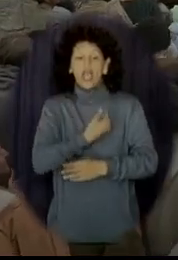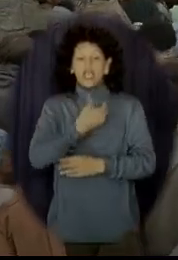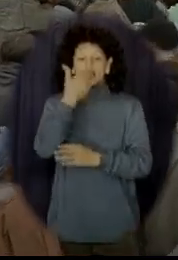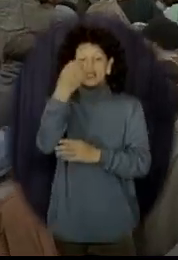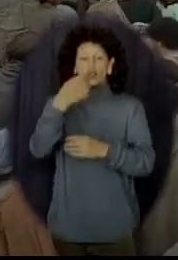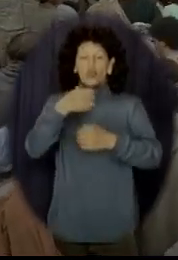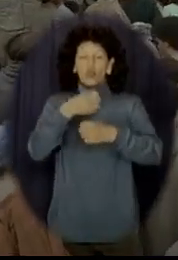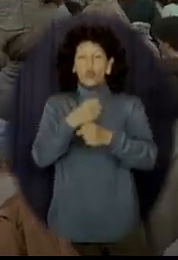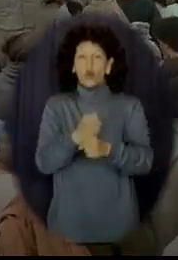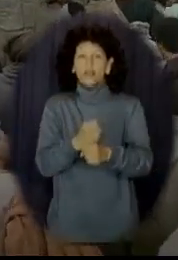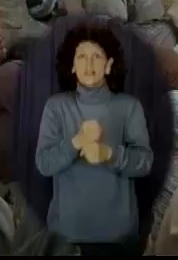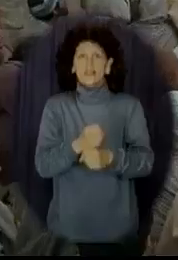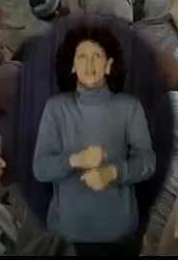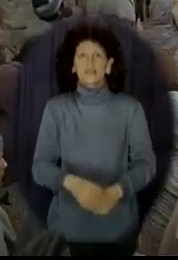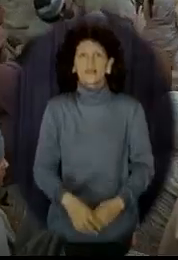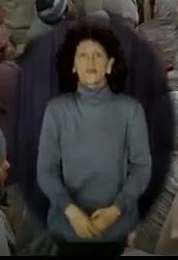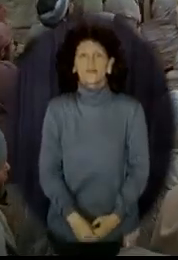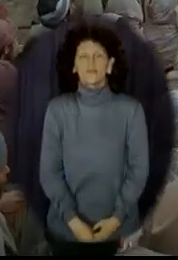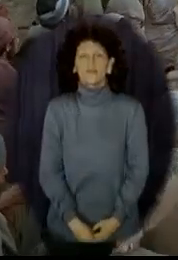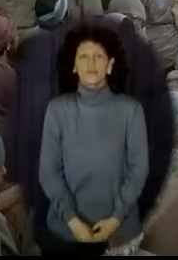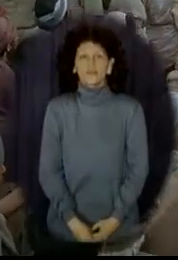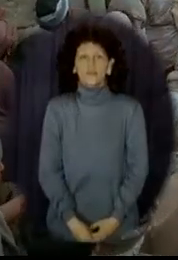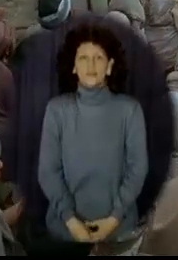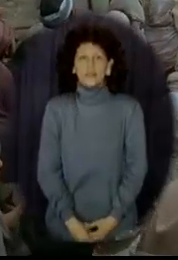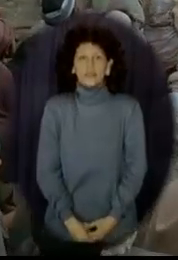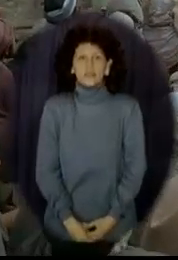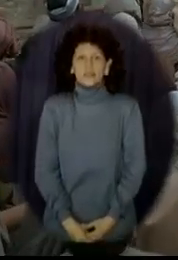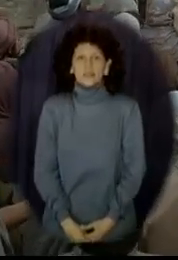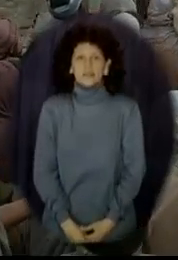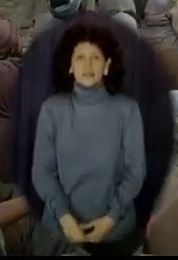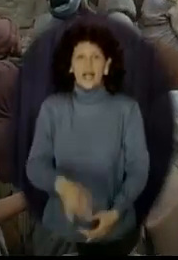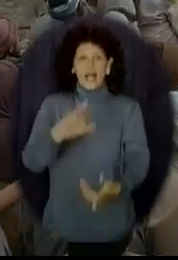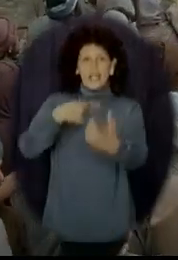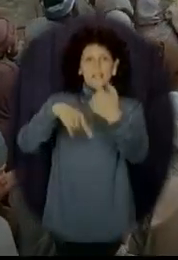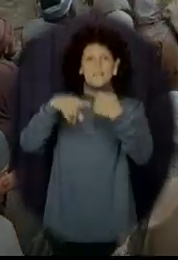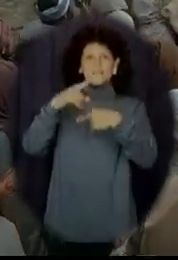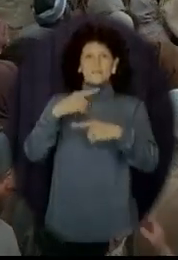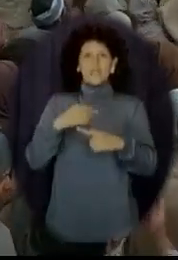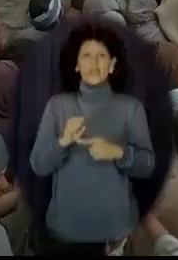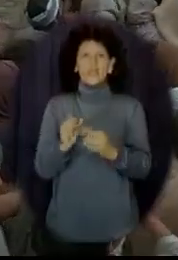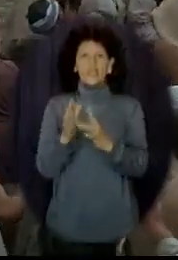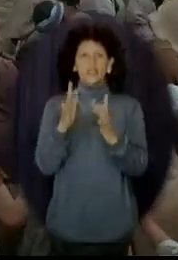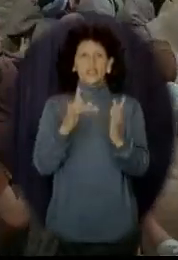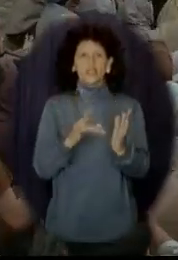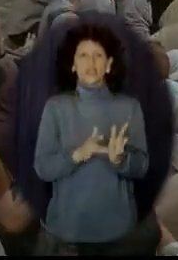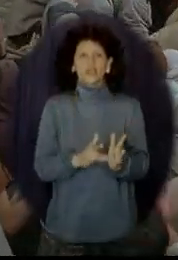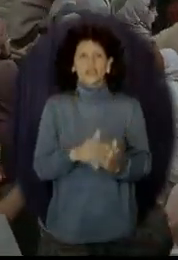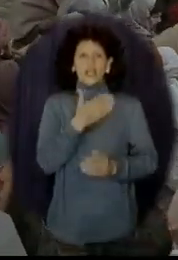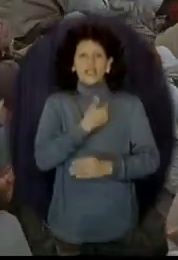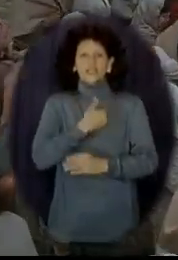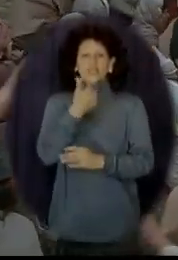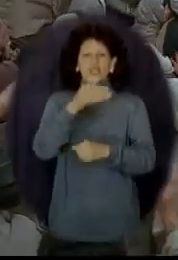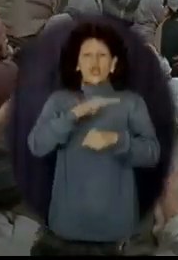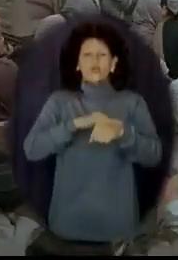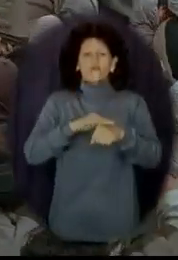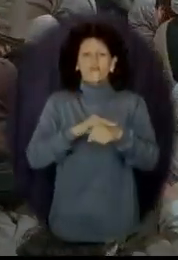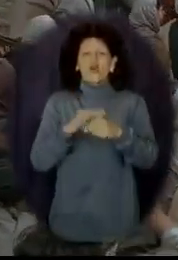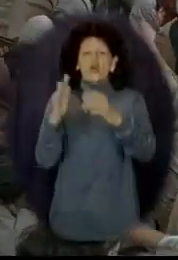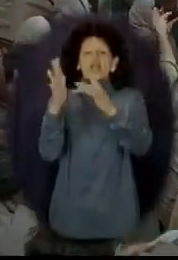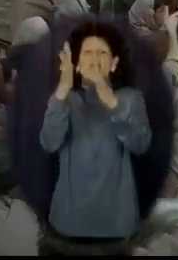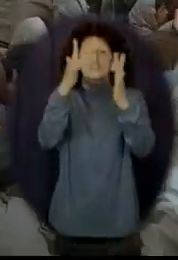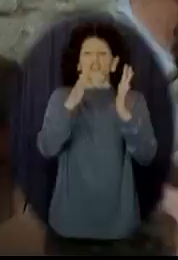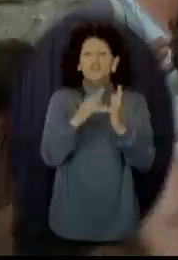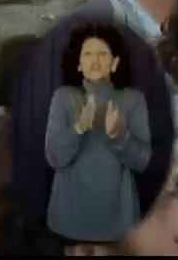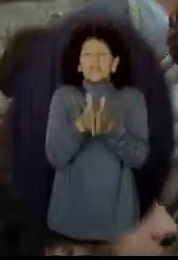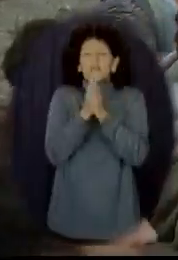porque con alegría saldréis y con paz seréis vueltos. ¡Ahí viene! Señor, por favor,